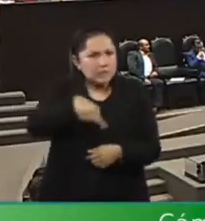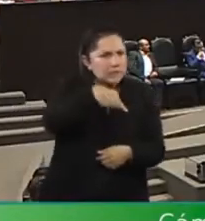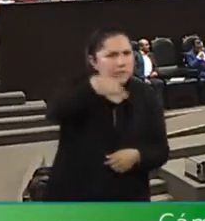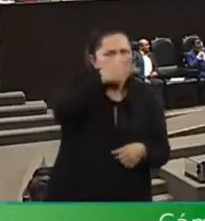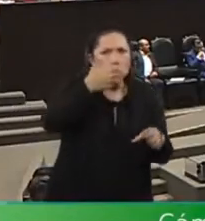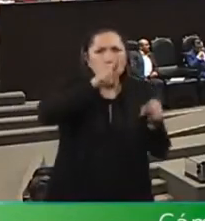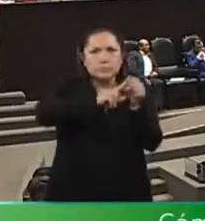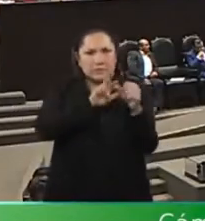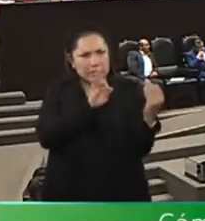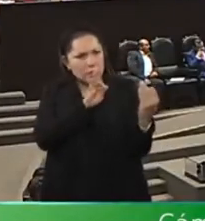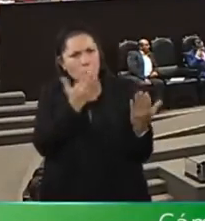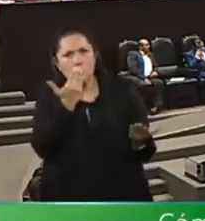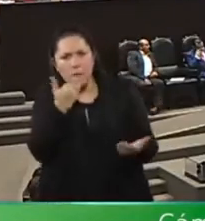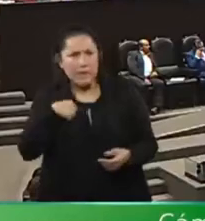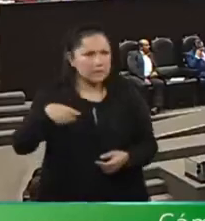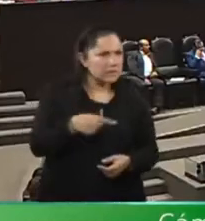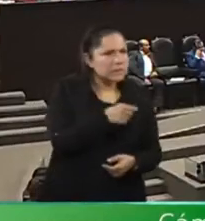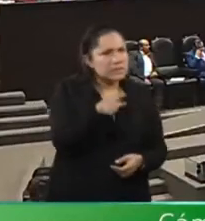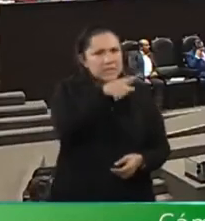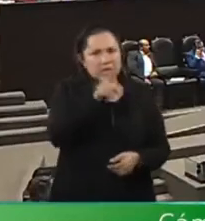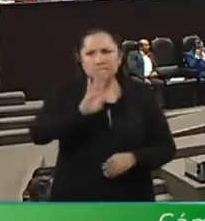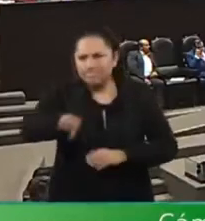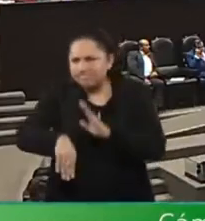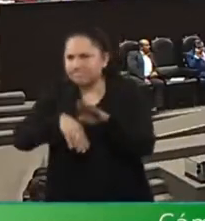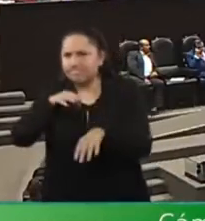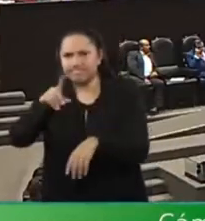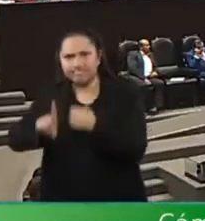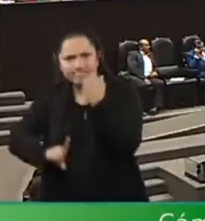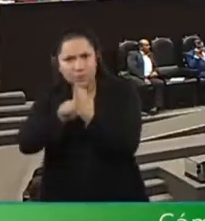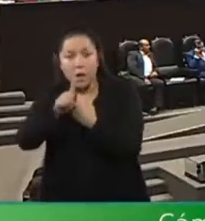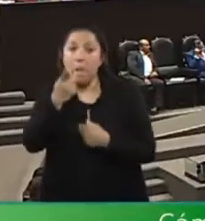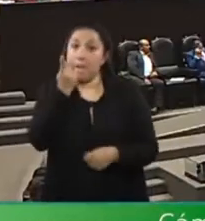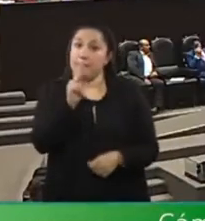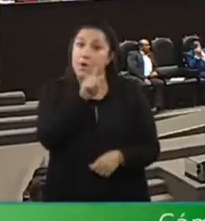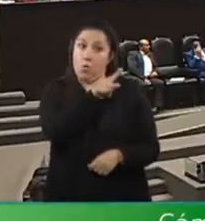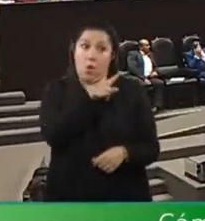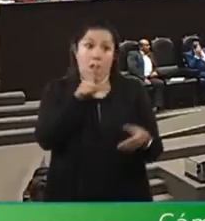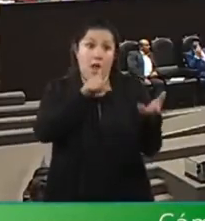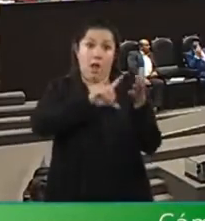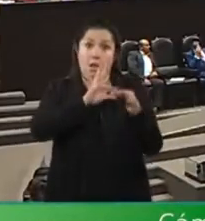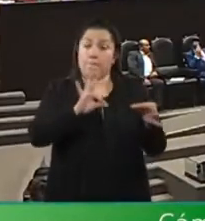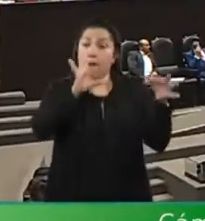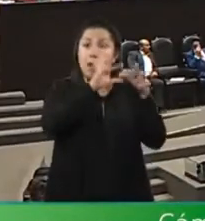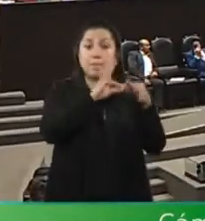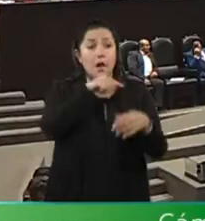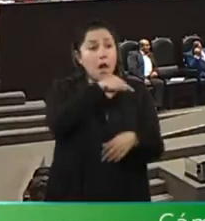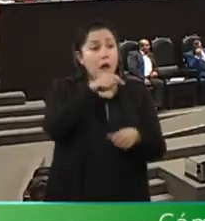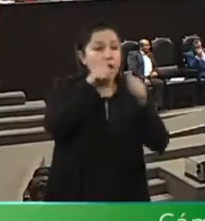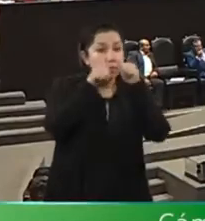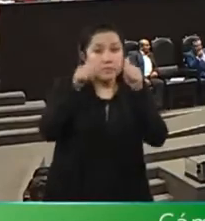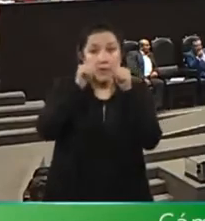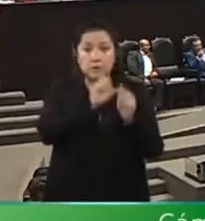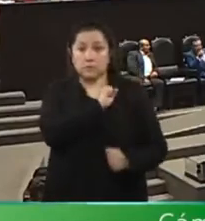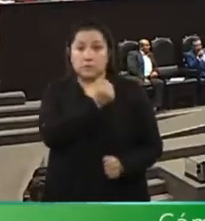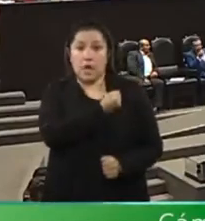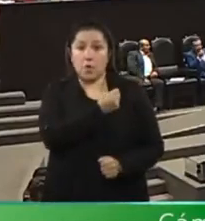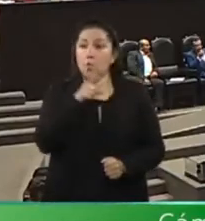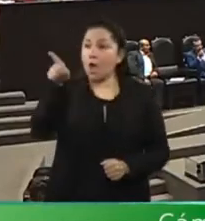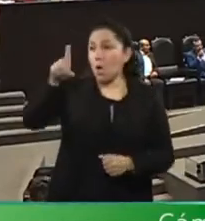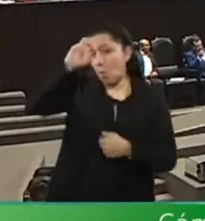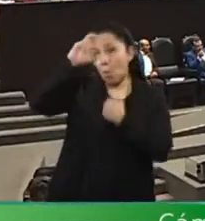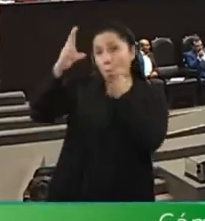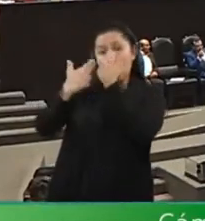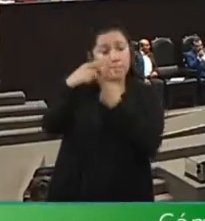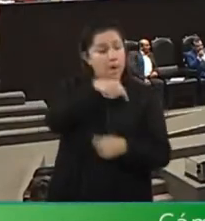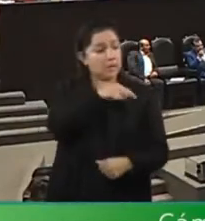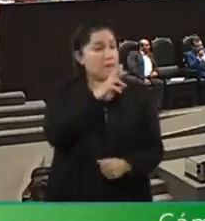sí, el sector salud está mejor que en Dinamarca. ¿Qué puede ser más racista que alejar a